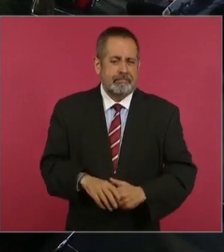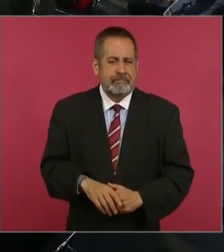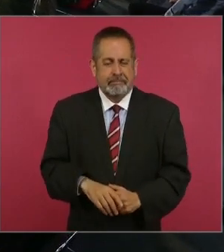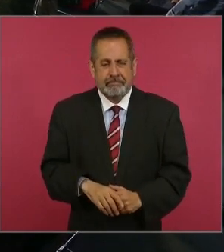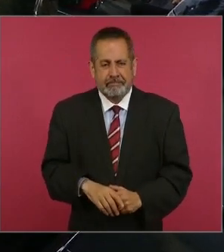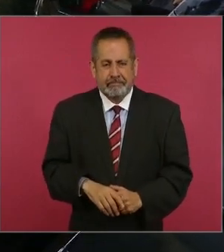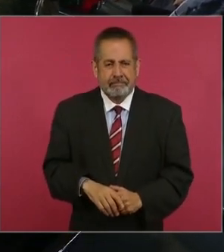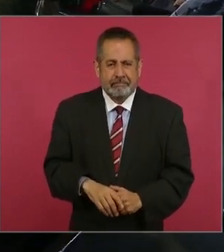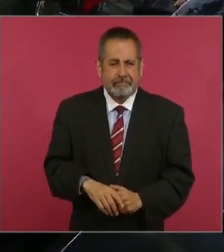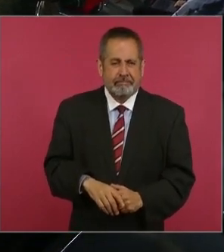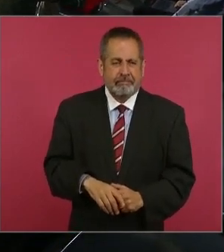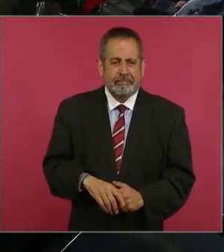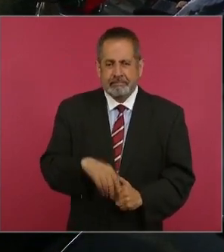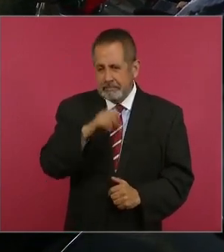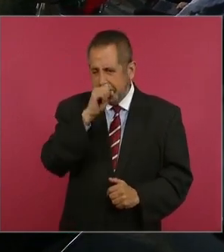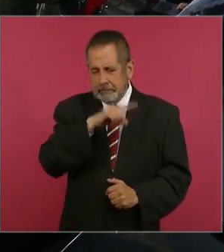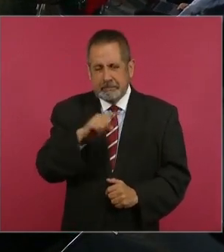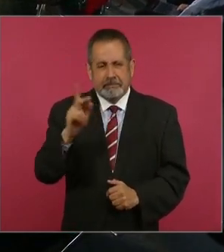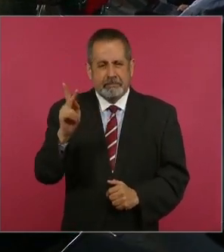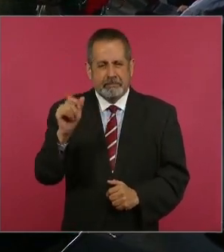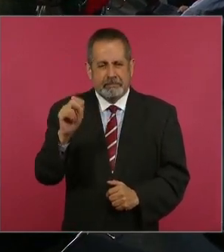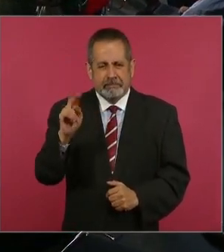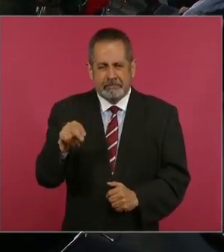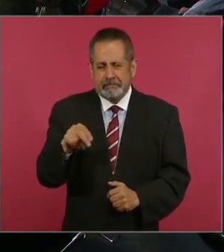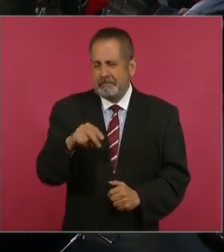este los del pan